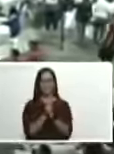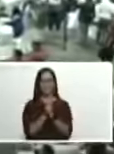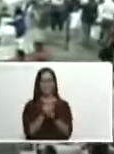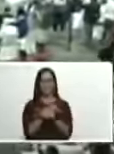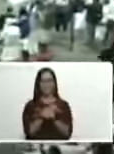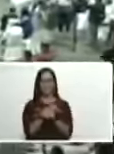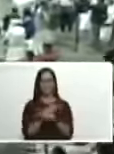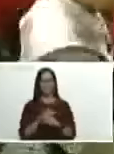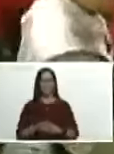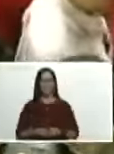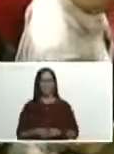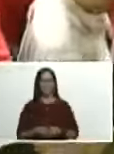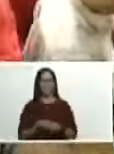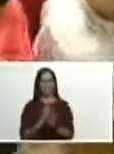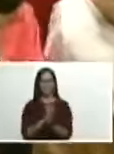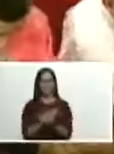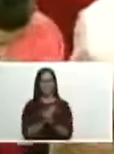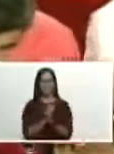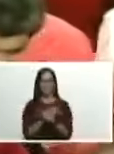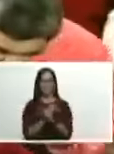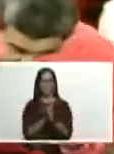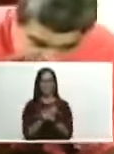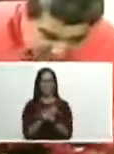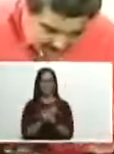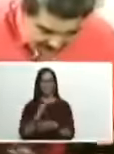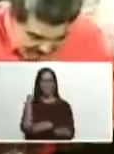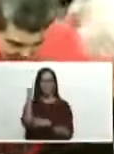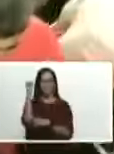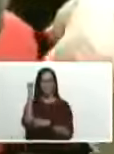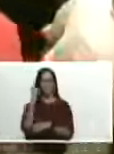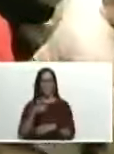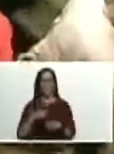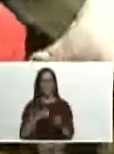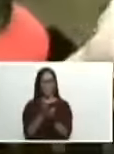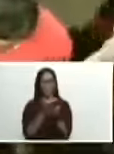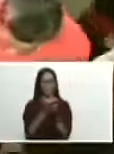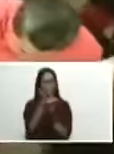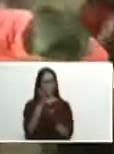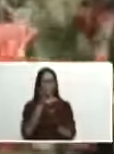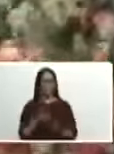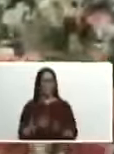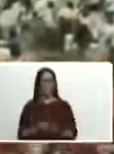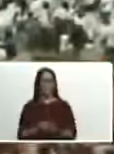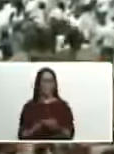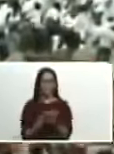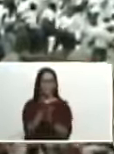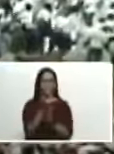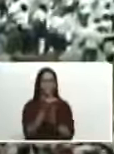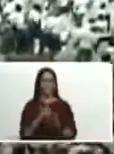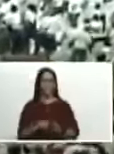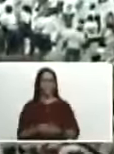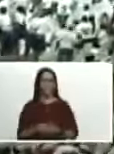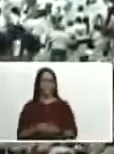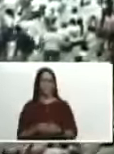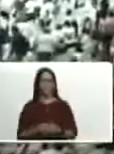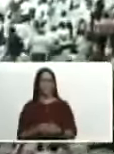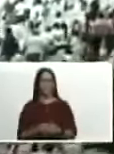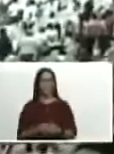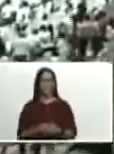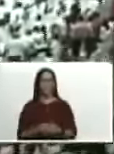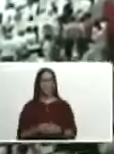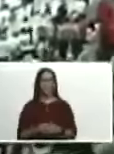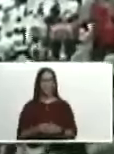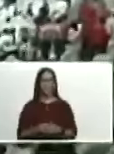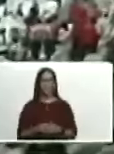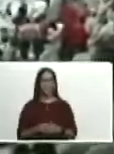TikTok. TikTok. Venciendo. Estamos resteados, estamos resteados. Estamos resteados. Bueno, por